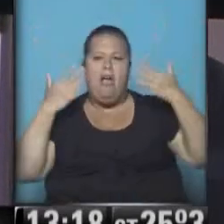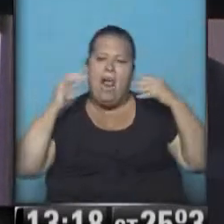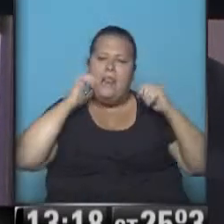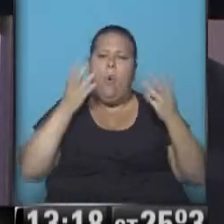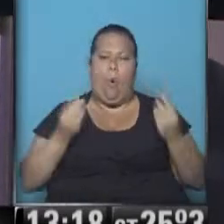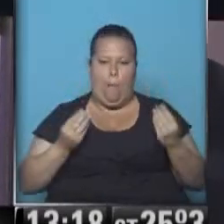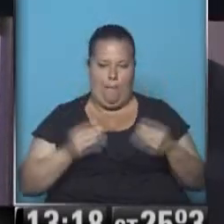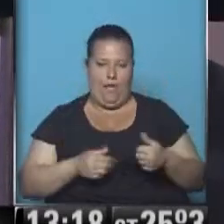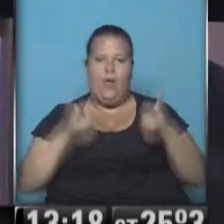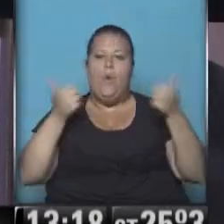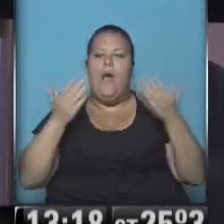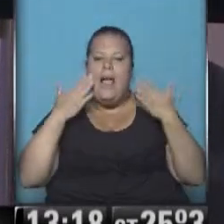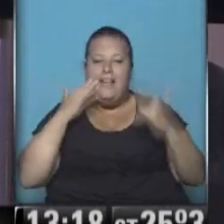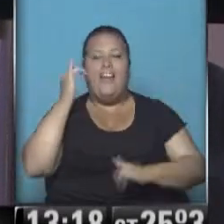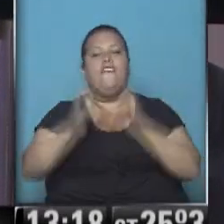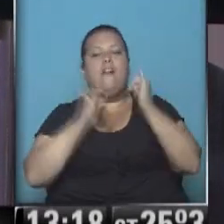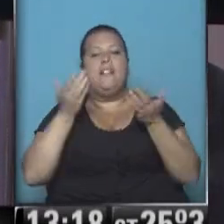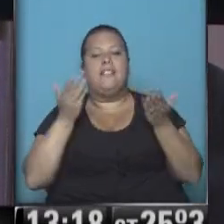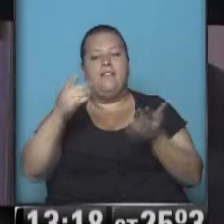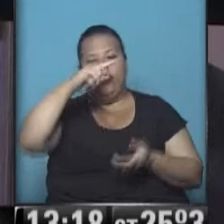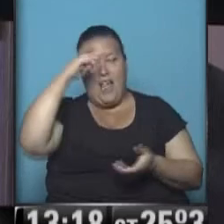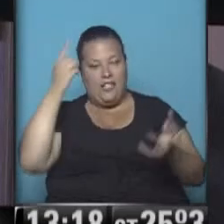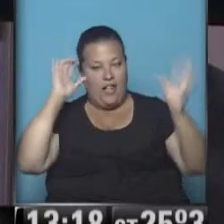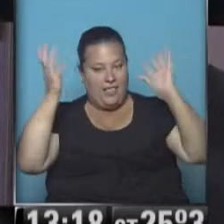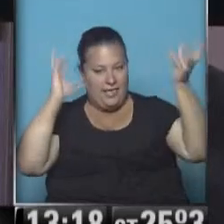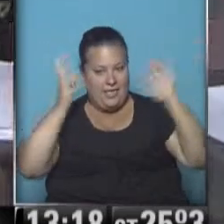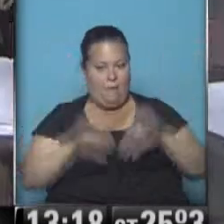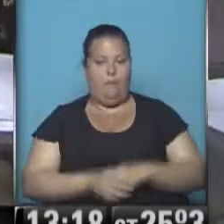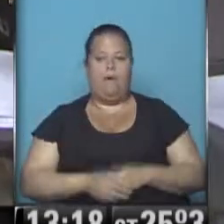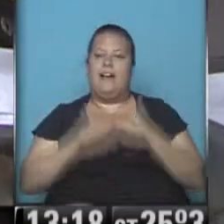húmedo. Que pasen buena tarde. La información es del Servicio Meteorológico Nacional. Gracias, Lucas.